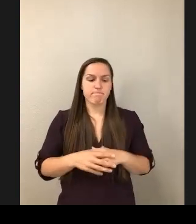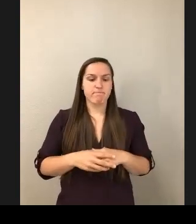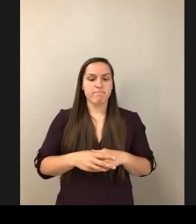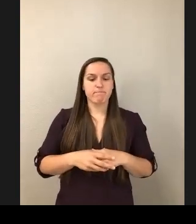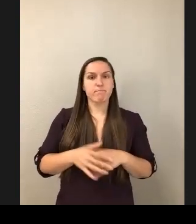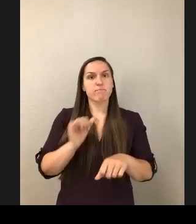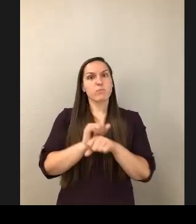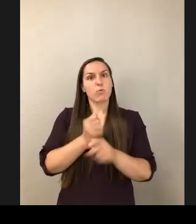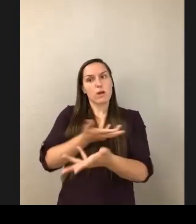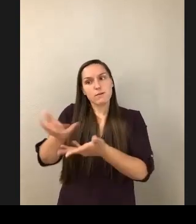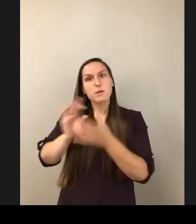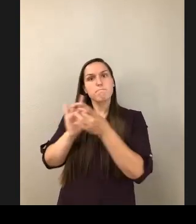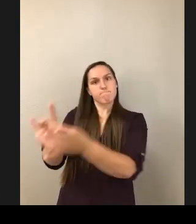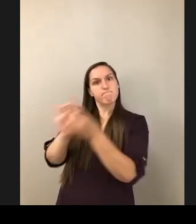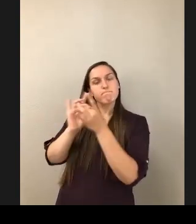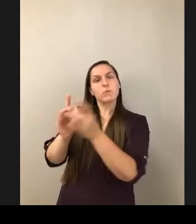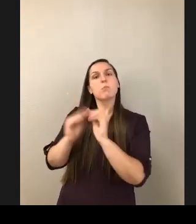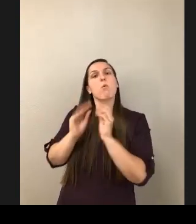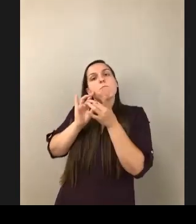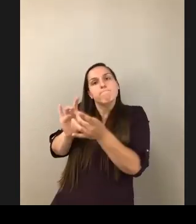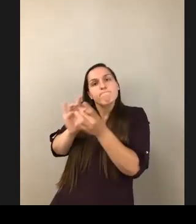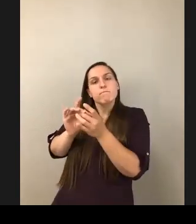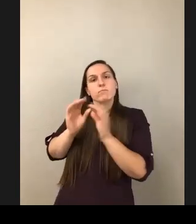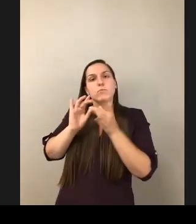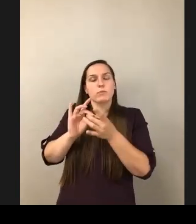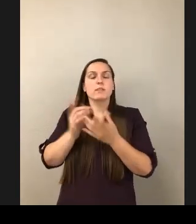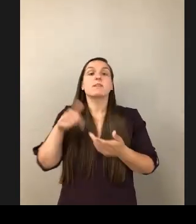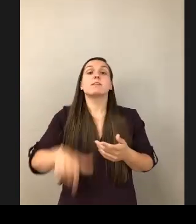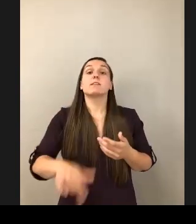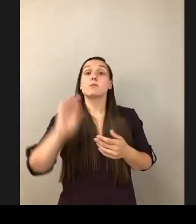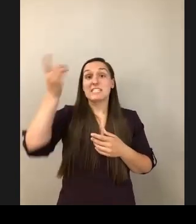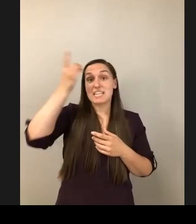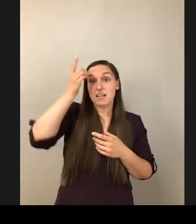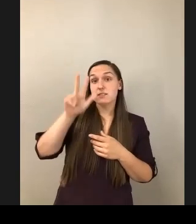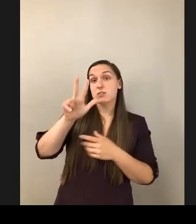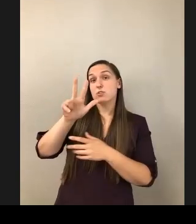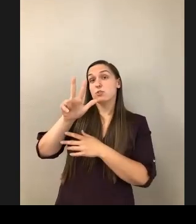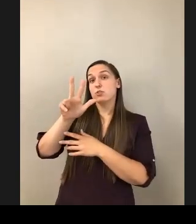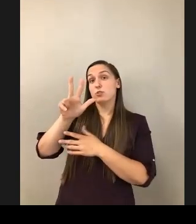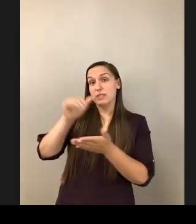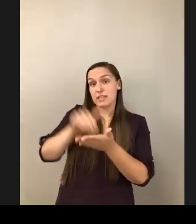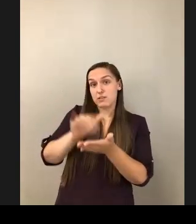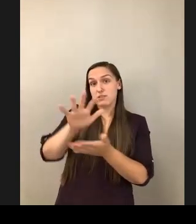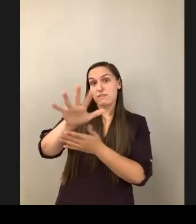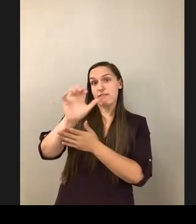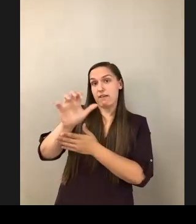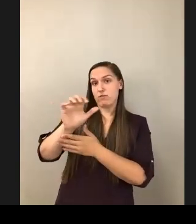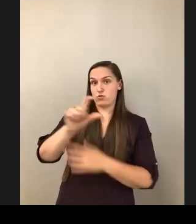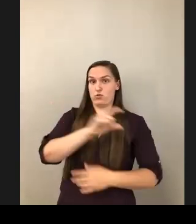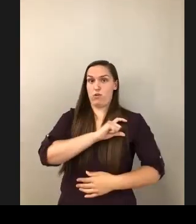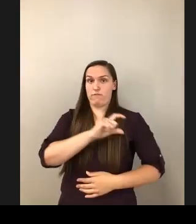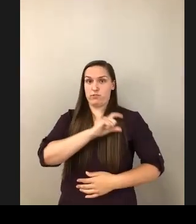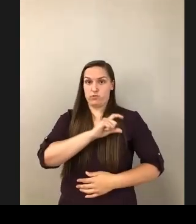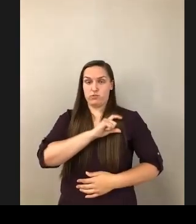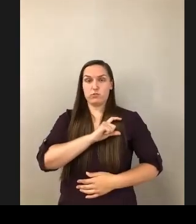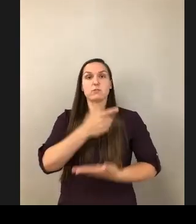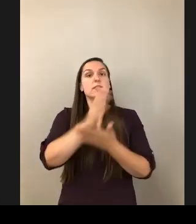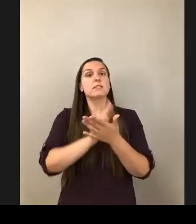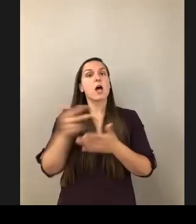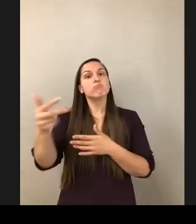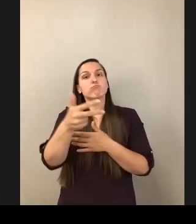para potencialmente trabajar más estrechamente? En Dallas tenemos